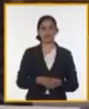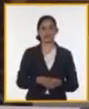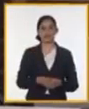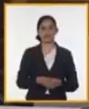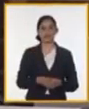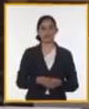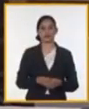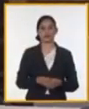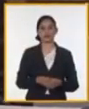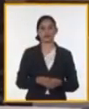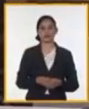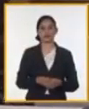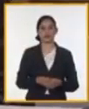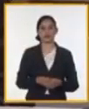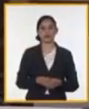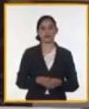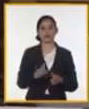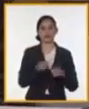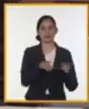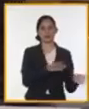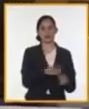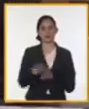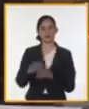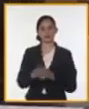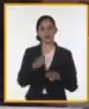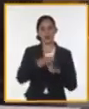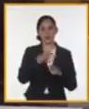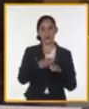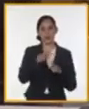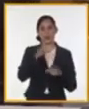Bueno, con Teresa.